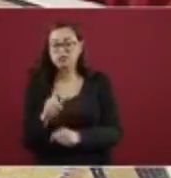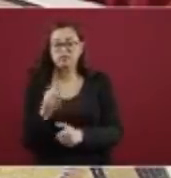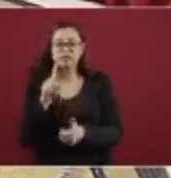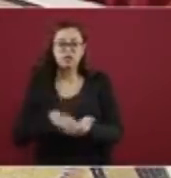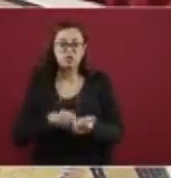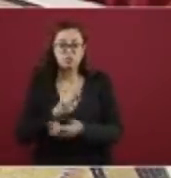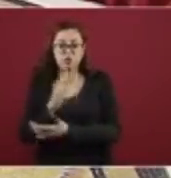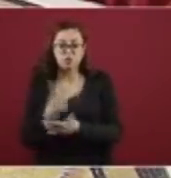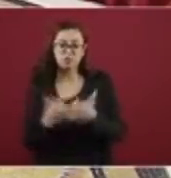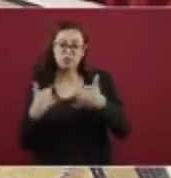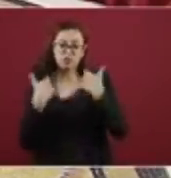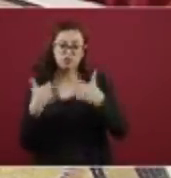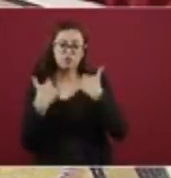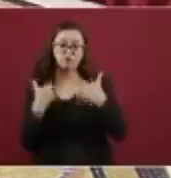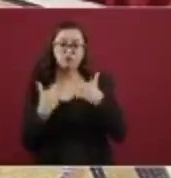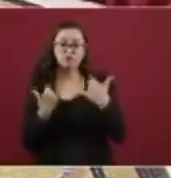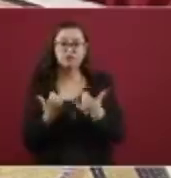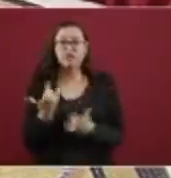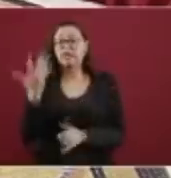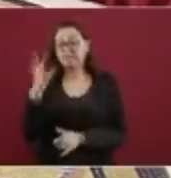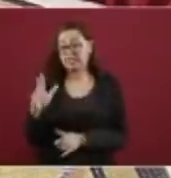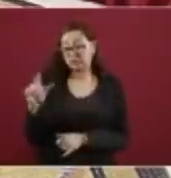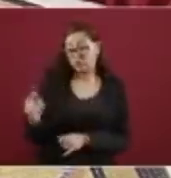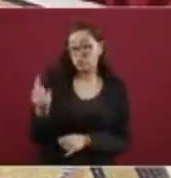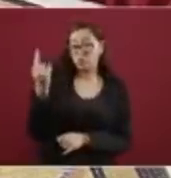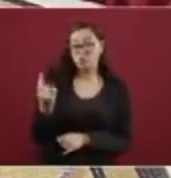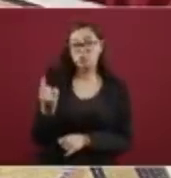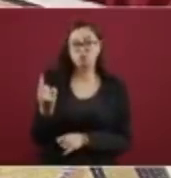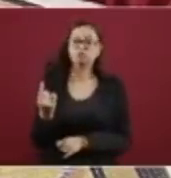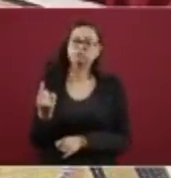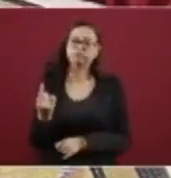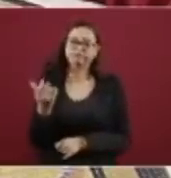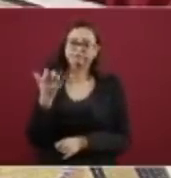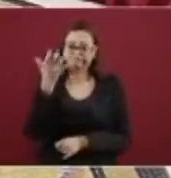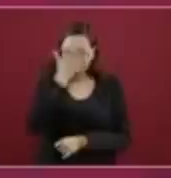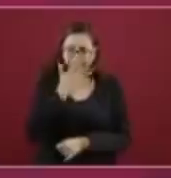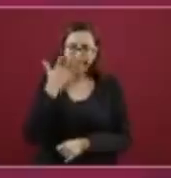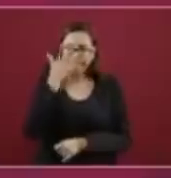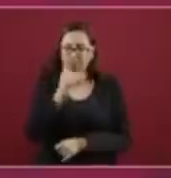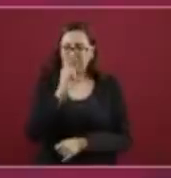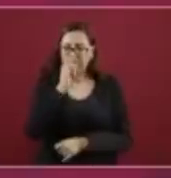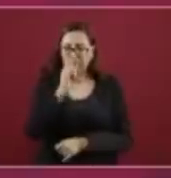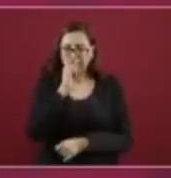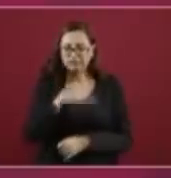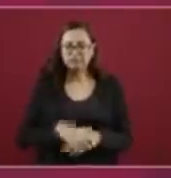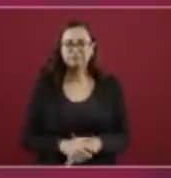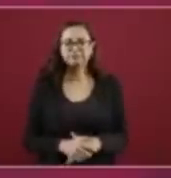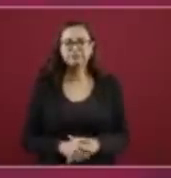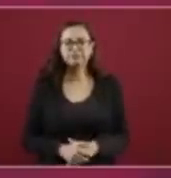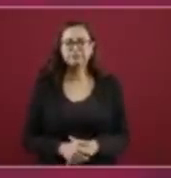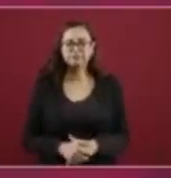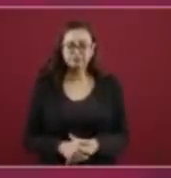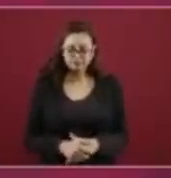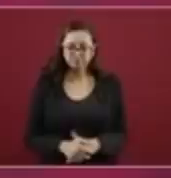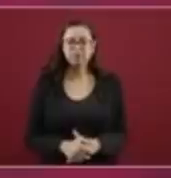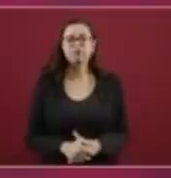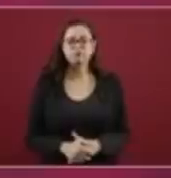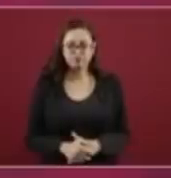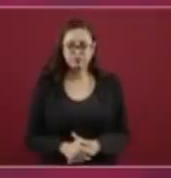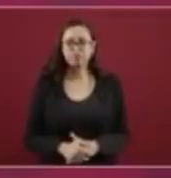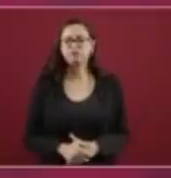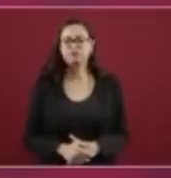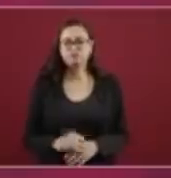jóvenes, y se decía que al menos 1 de cada 10 está inmerso en el alcoholismo. Sí, estamos trabajando en